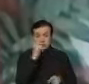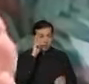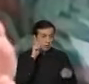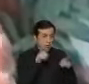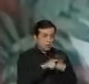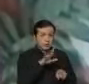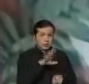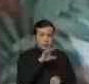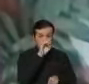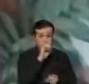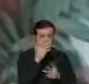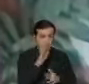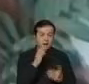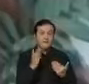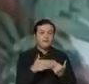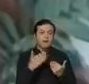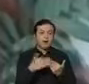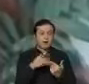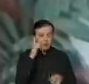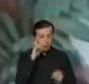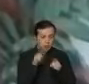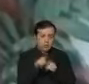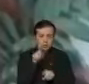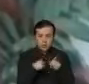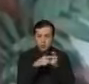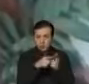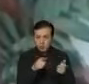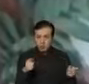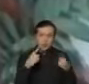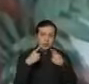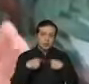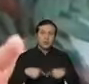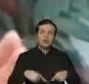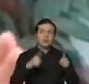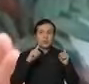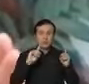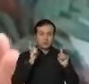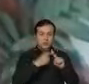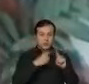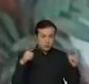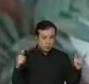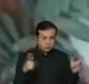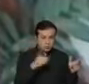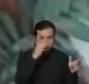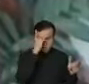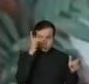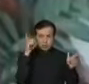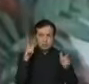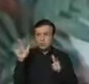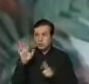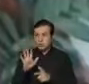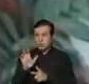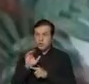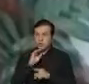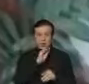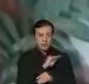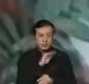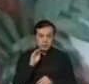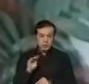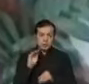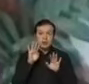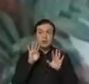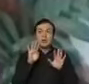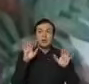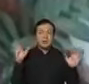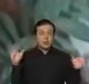acuerdo con esos grandes, es muy fácil llegar al acuerdo con nosotros. Por eso se anuncia del lado de los tenedores y del lado del país. Tenemos que esperar en 9 de